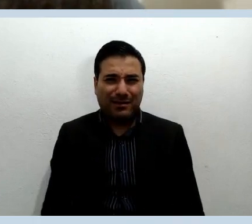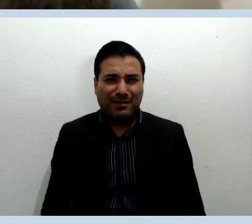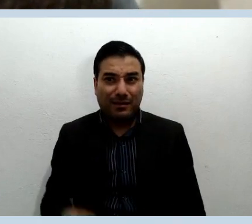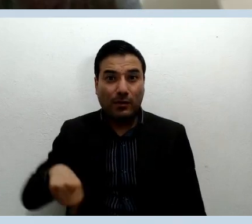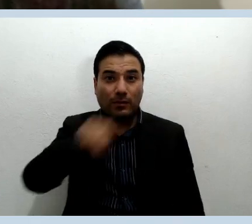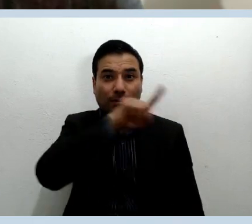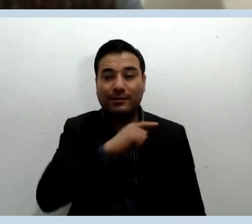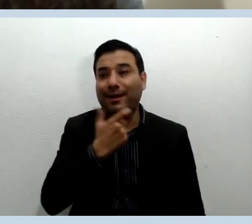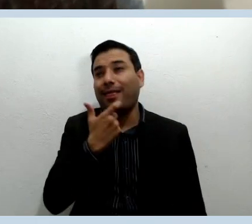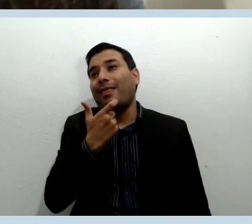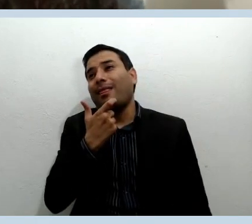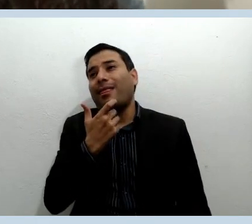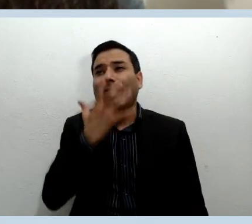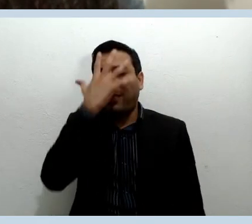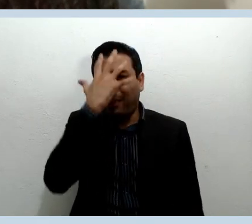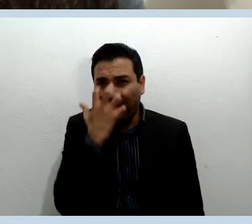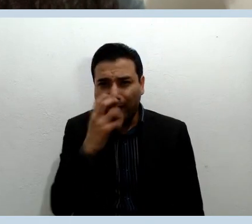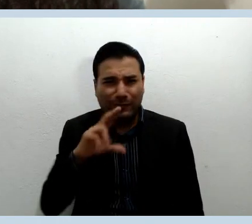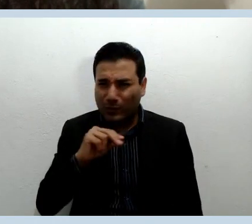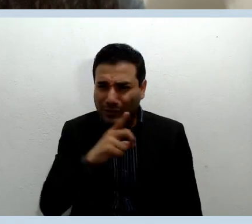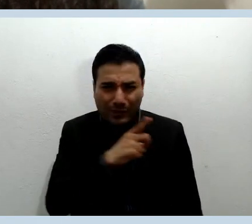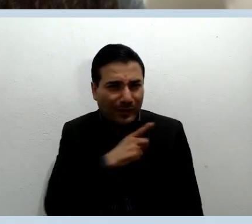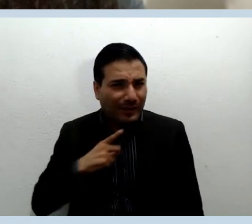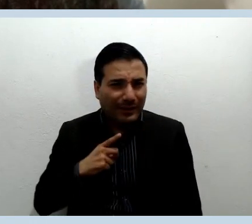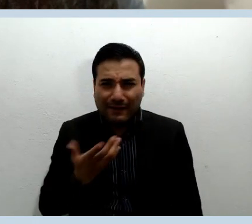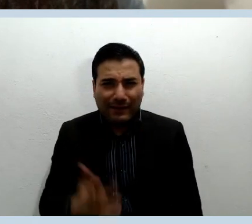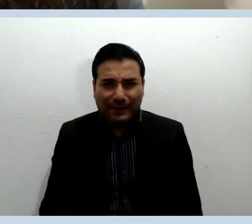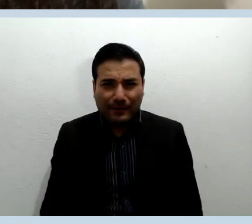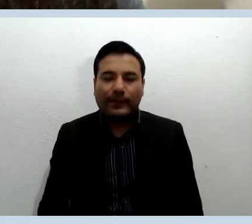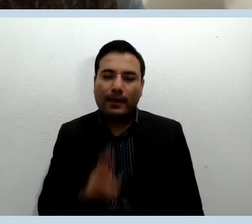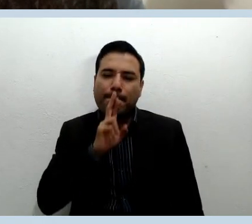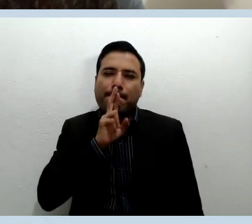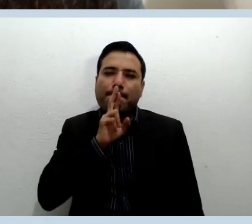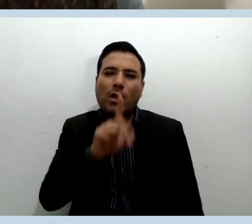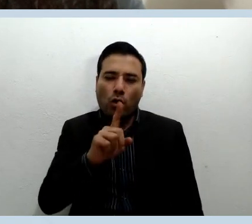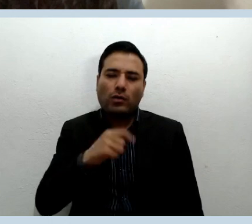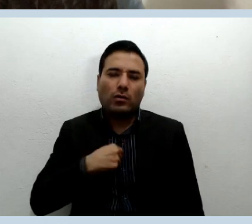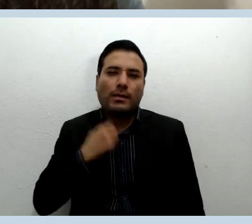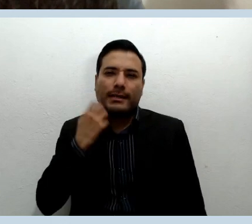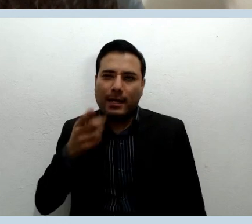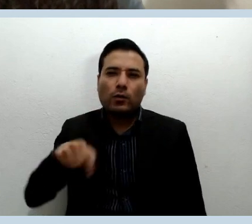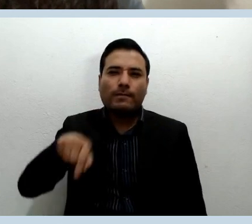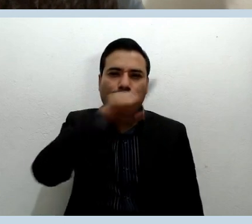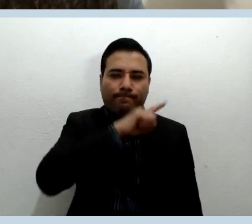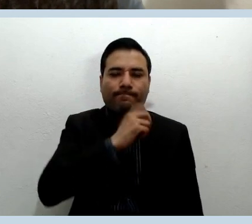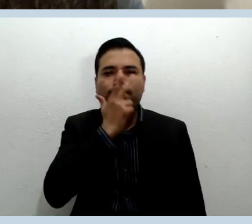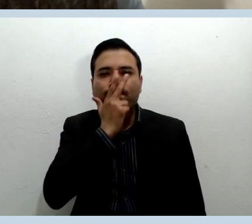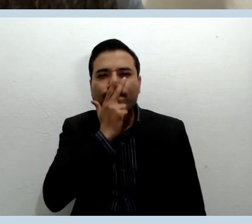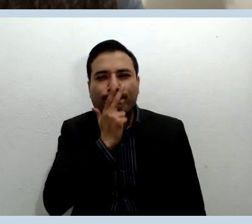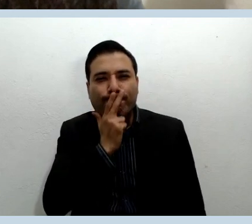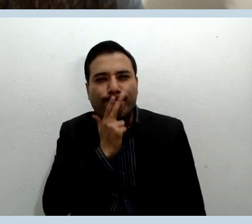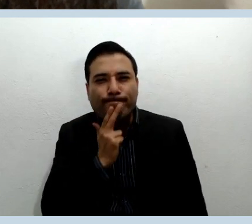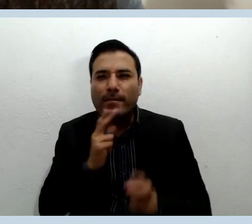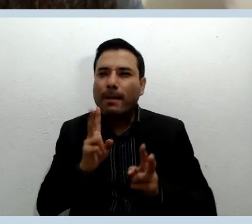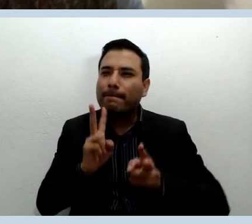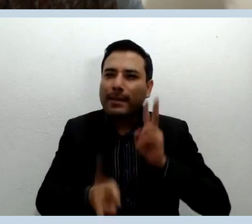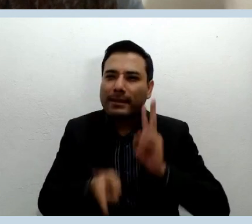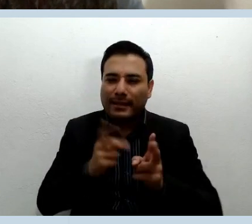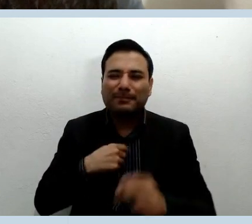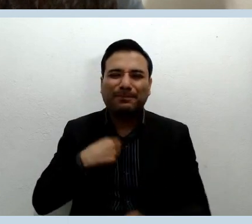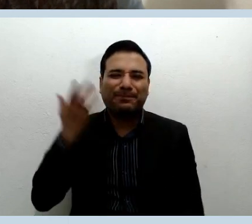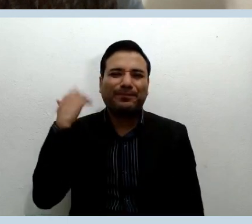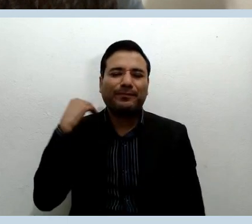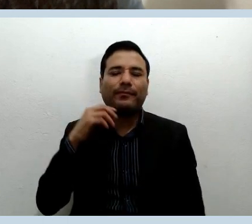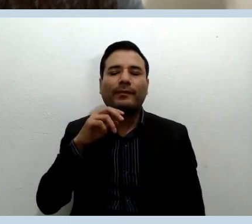parece Entonces se propuso la ternura eh la conversación con Sayuri Navarro quien es para